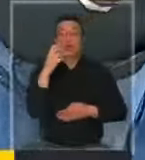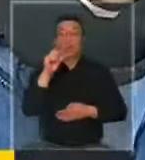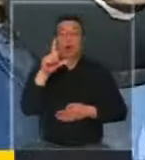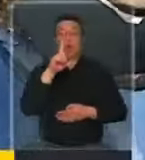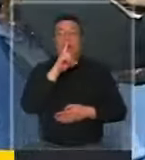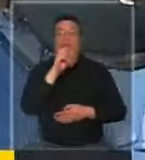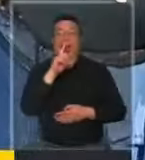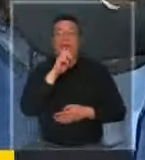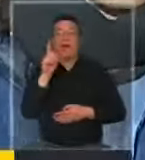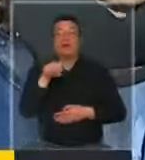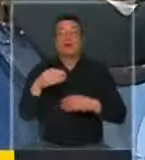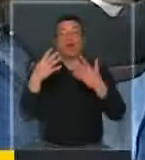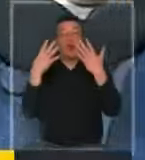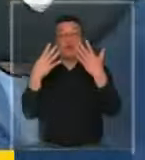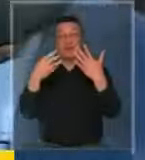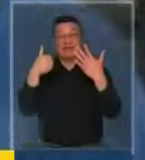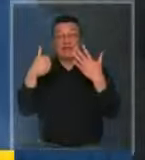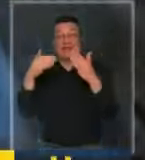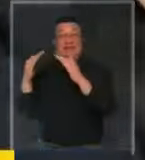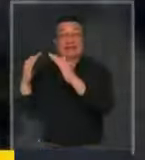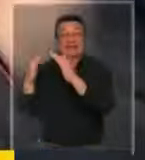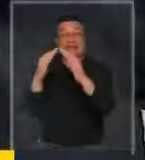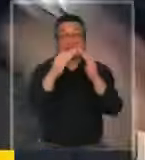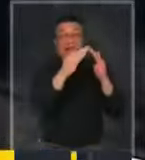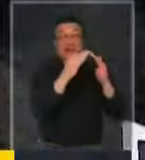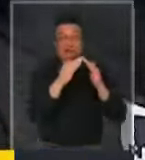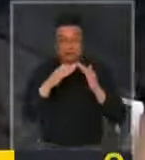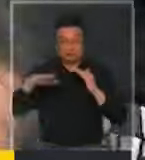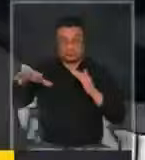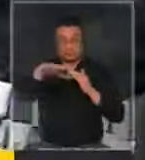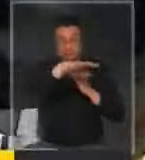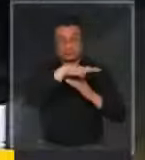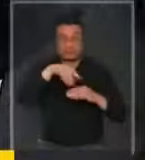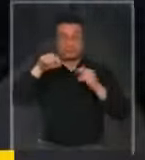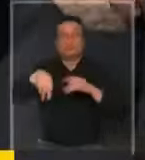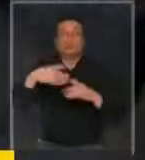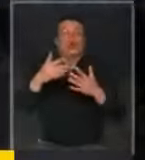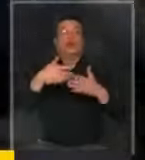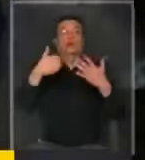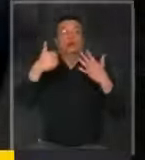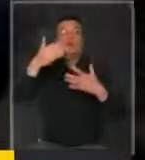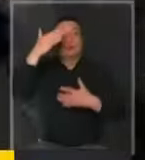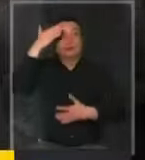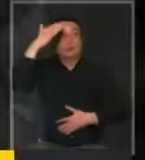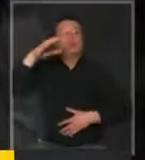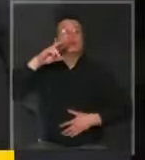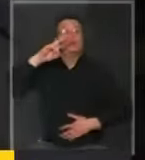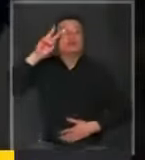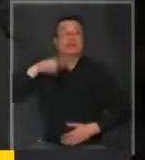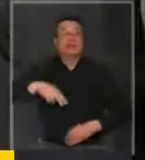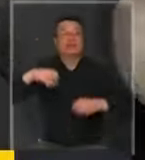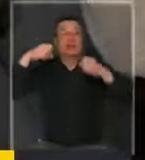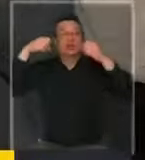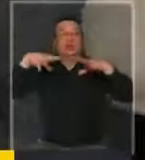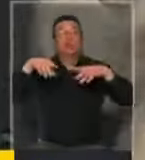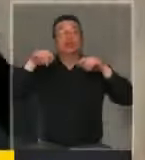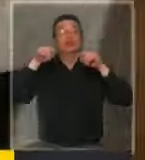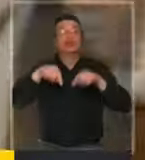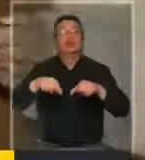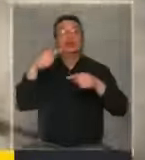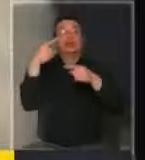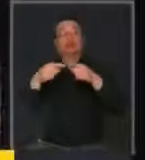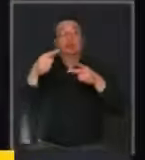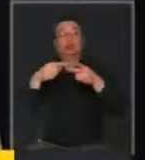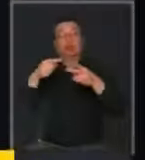96 familias, 96 viviendas que llevan todo agosto sin suministro eléctrico. Y es el cuadrante que les